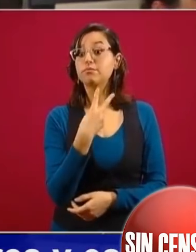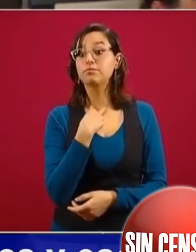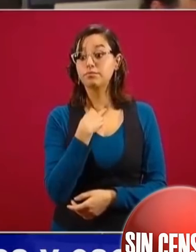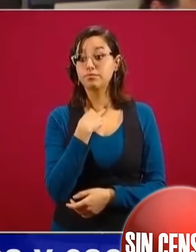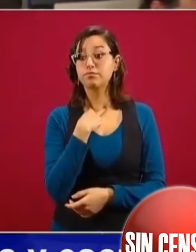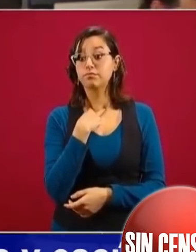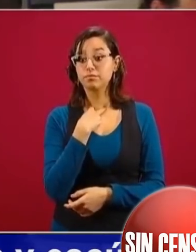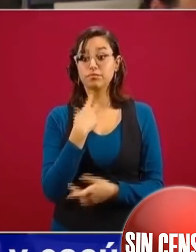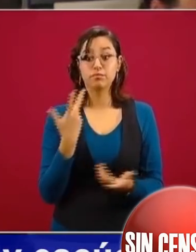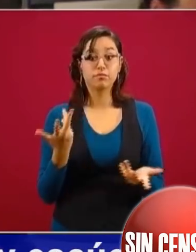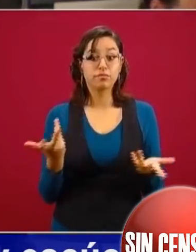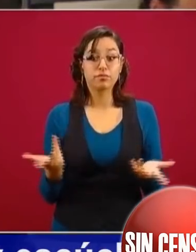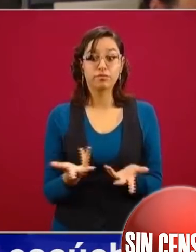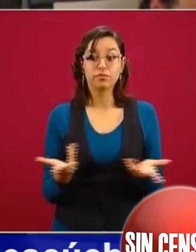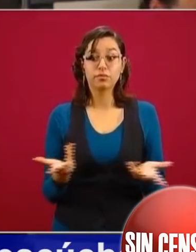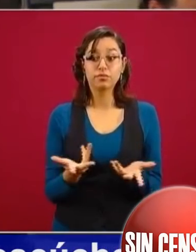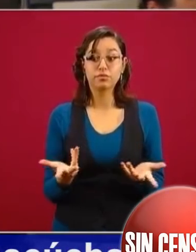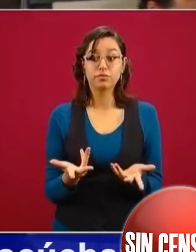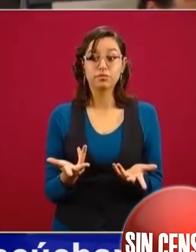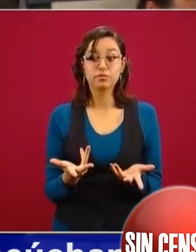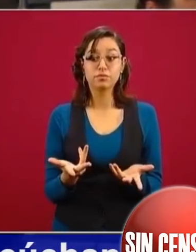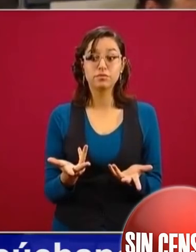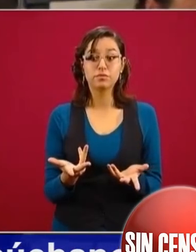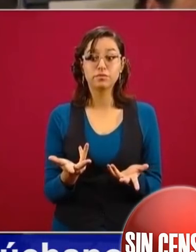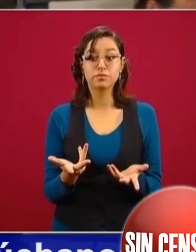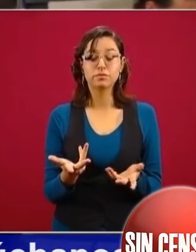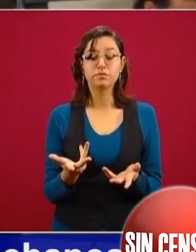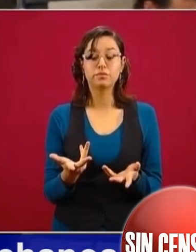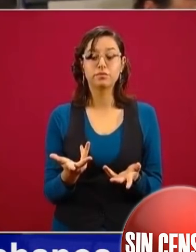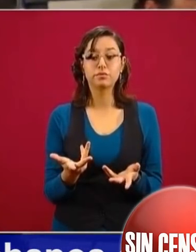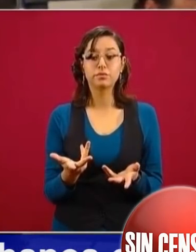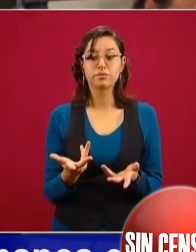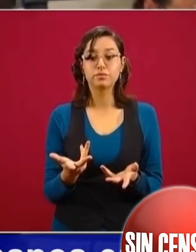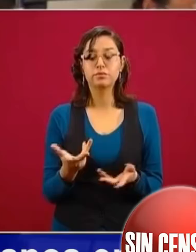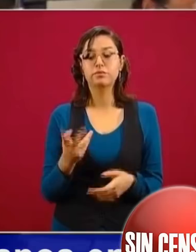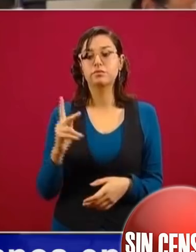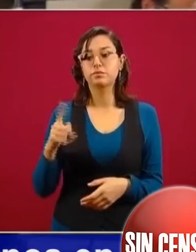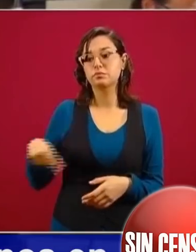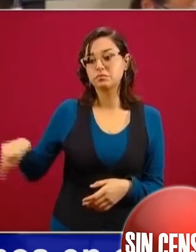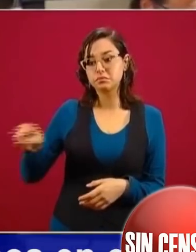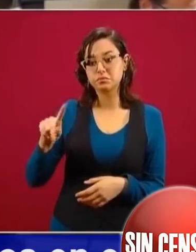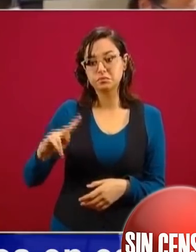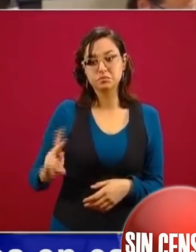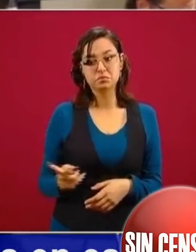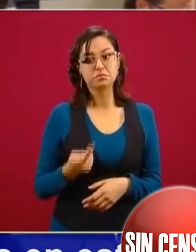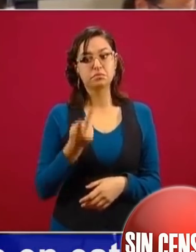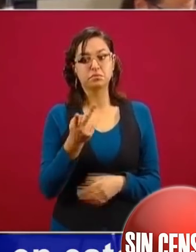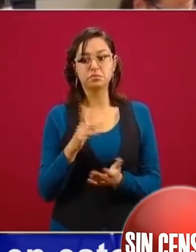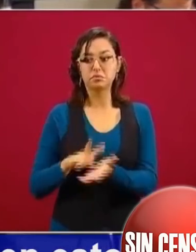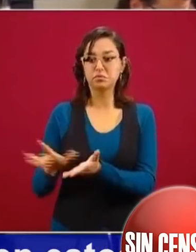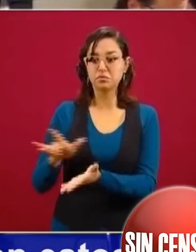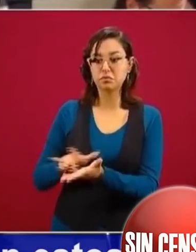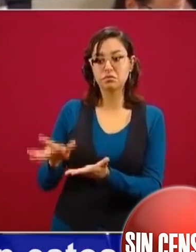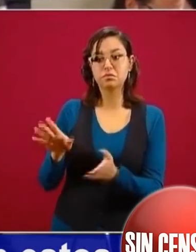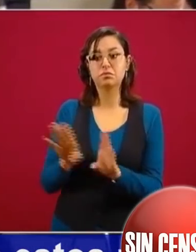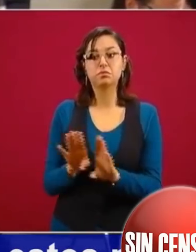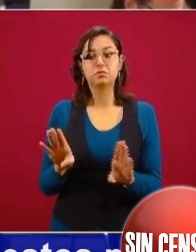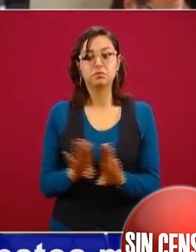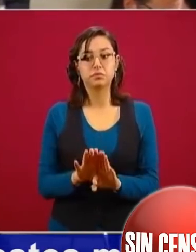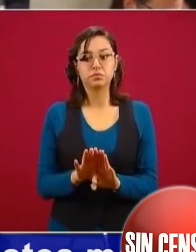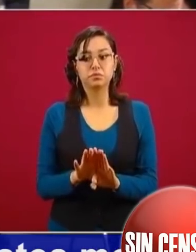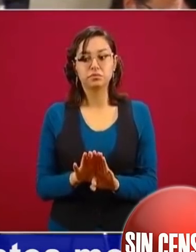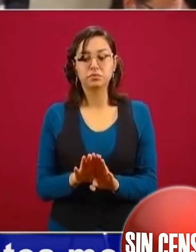esta contingencia y ven cómo o preguntan cómo se van a poderles apoyar el gobierno federal. Es